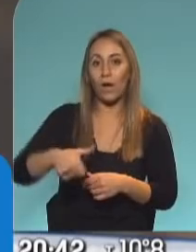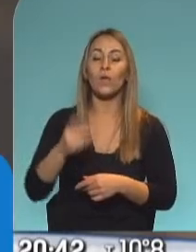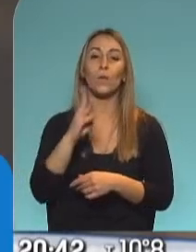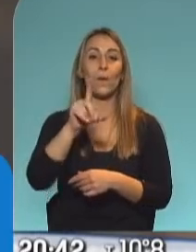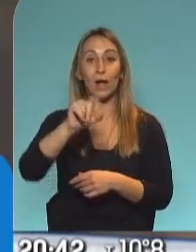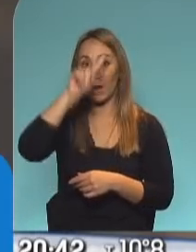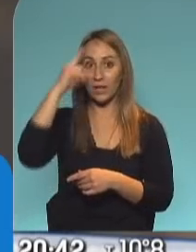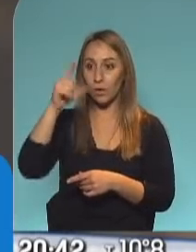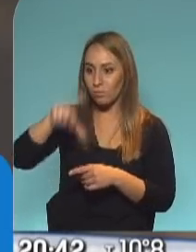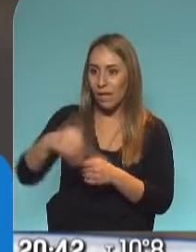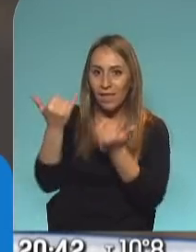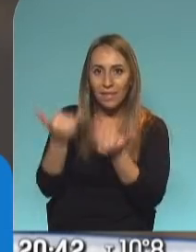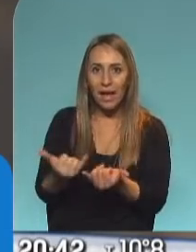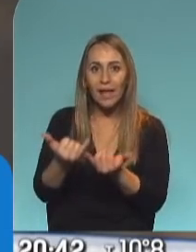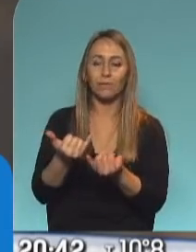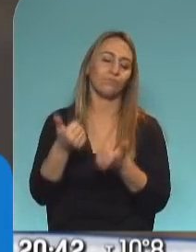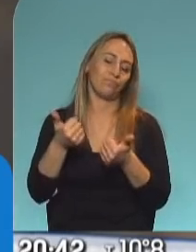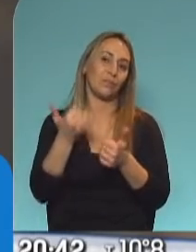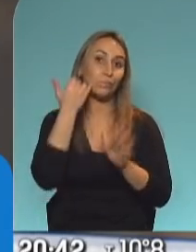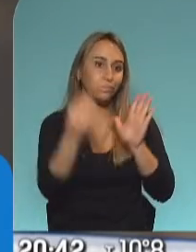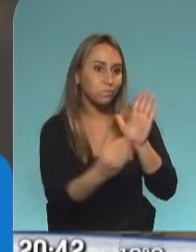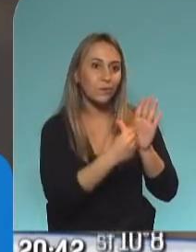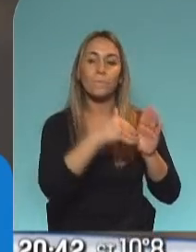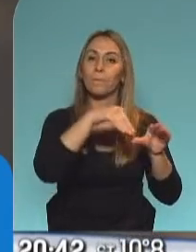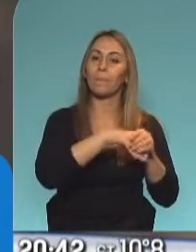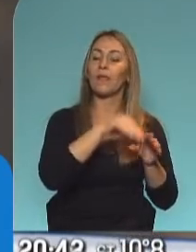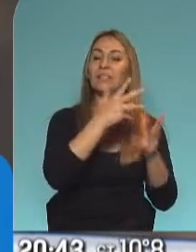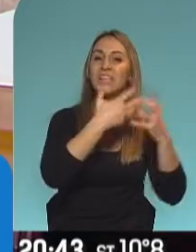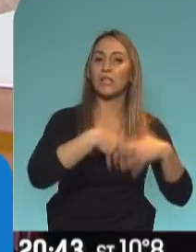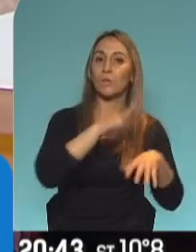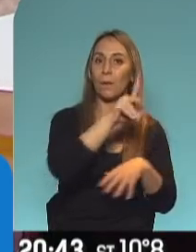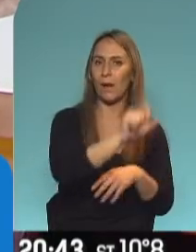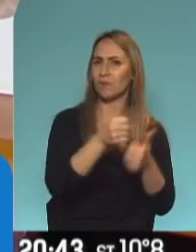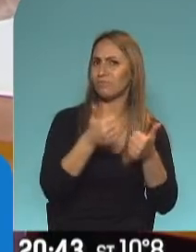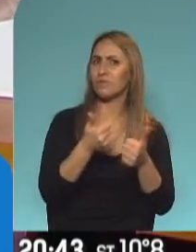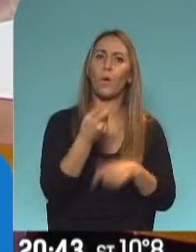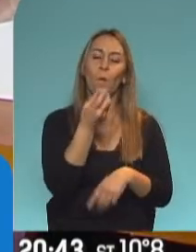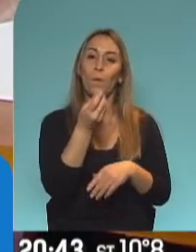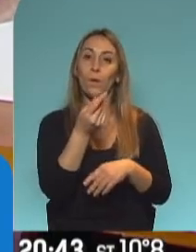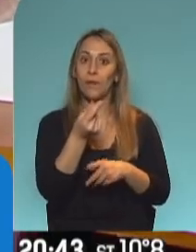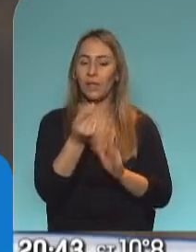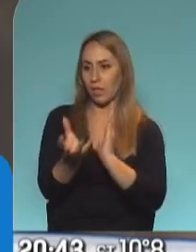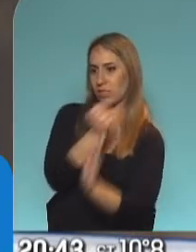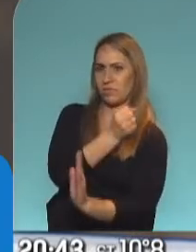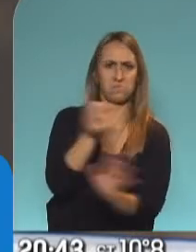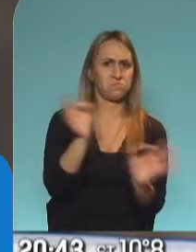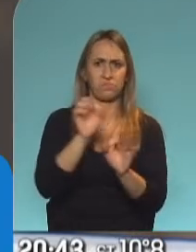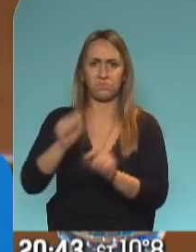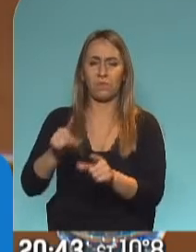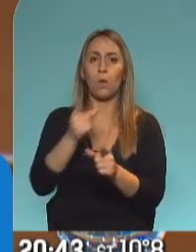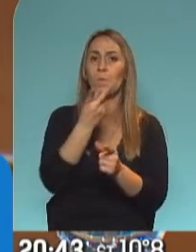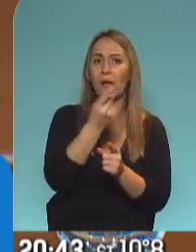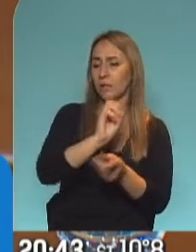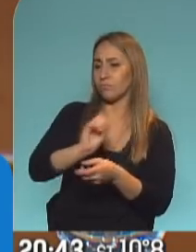buenísimo que esté bancarizada y que organice su tiempo. Nadie le va a sacar el dinero queda ahí y puede usarlo para lo que necesita. Y es